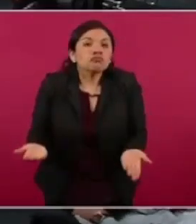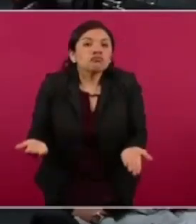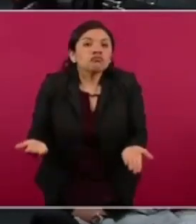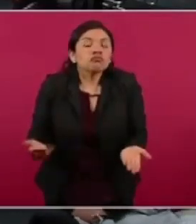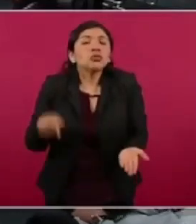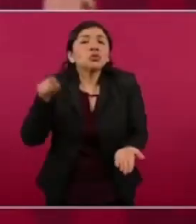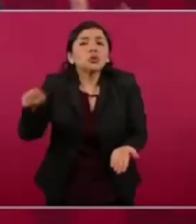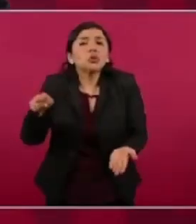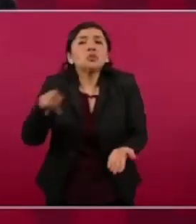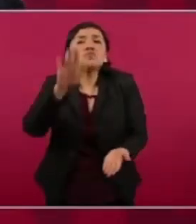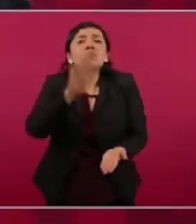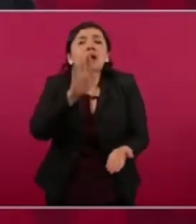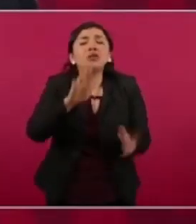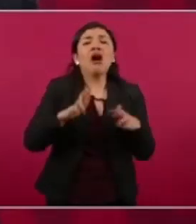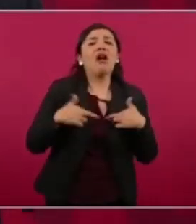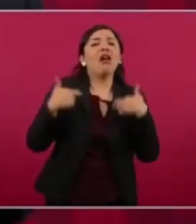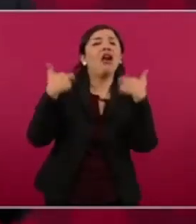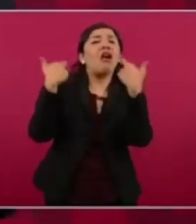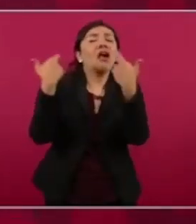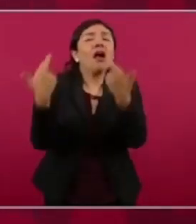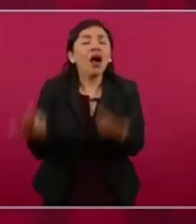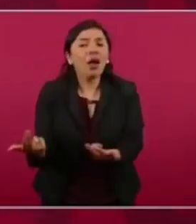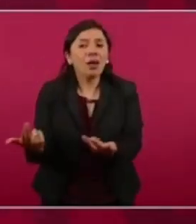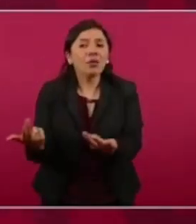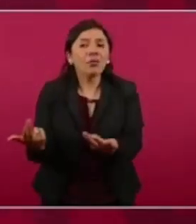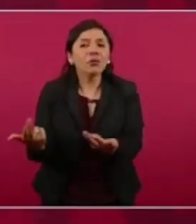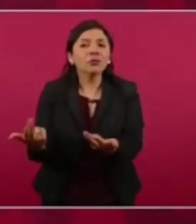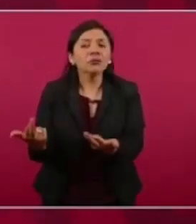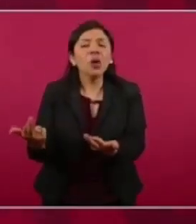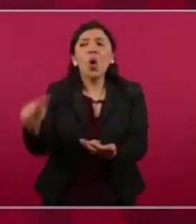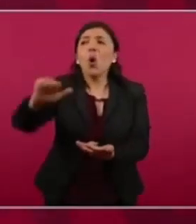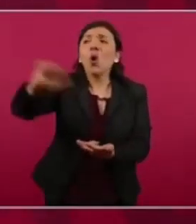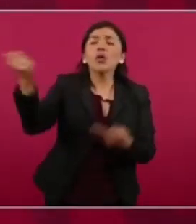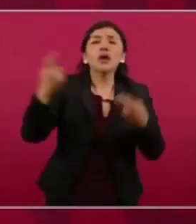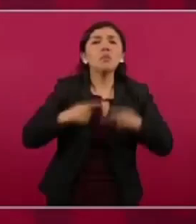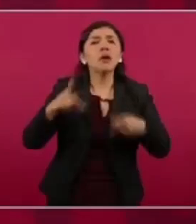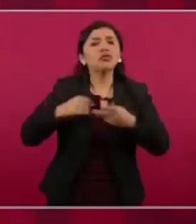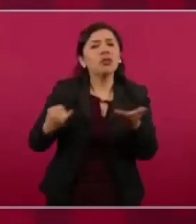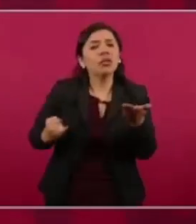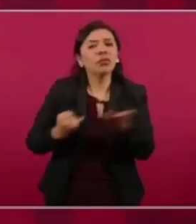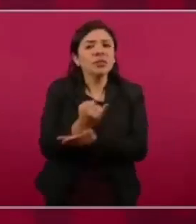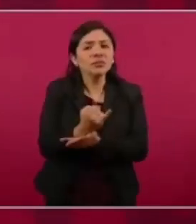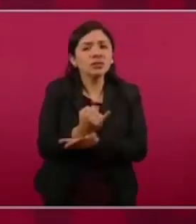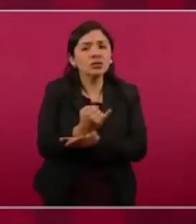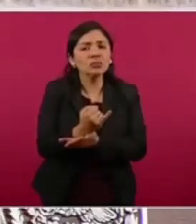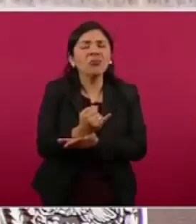le estás dando, ¿sí?, el poder